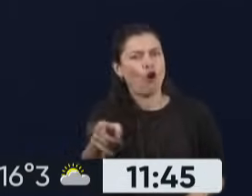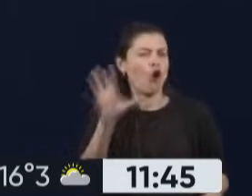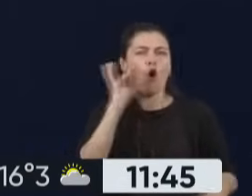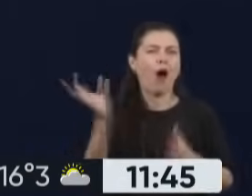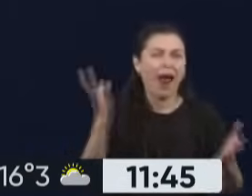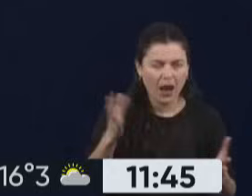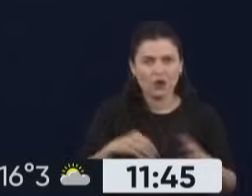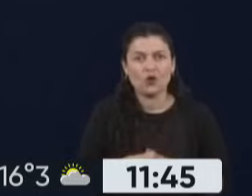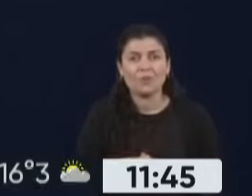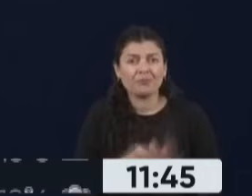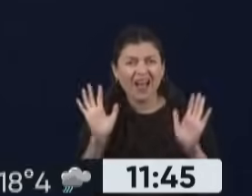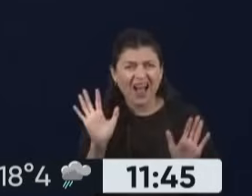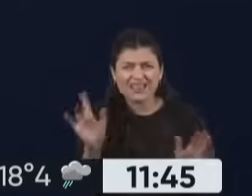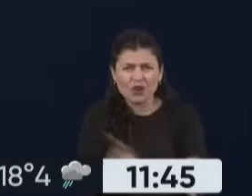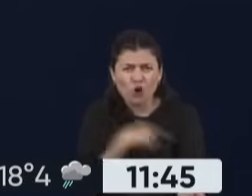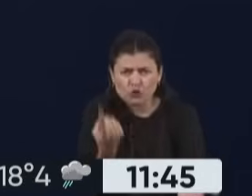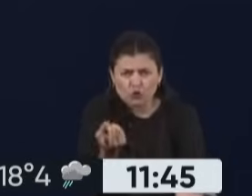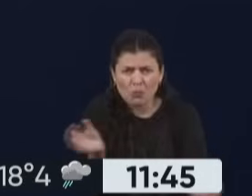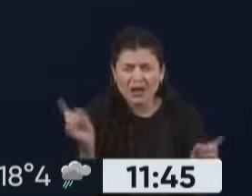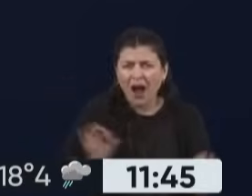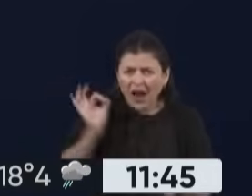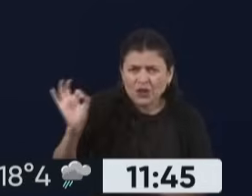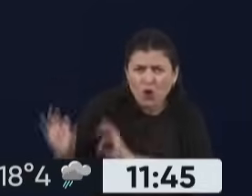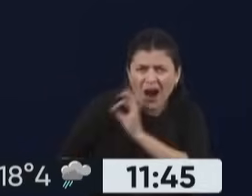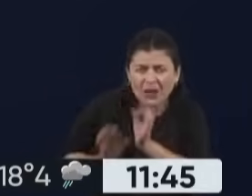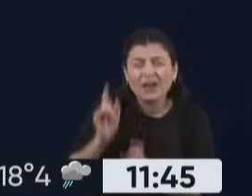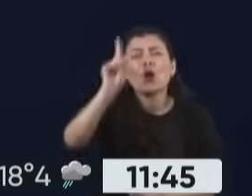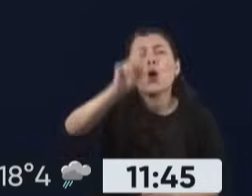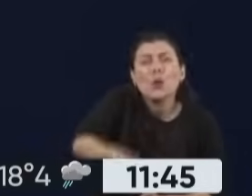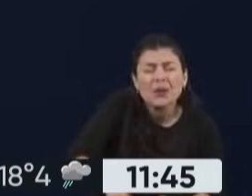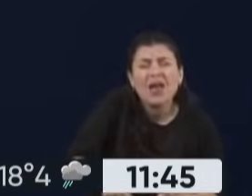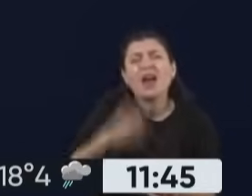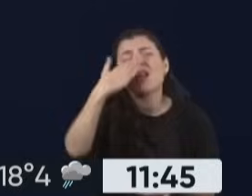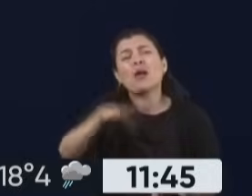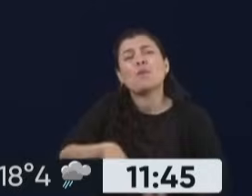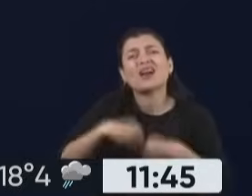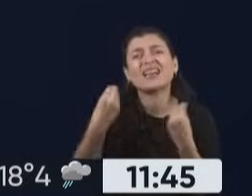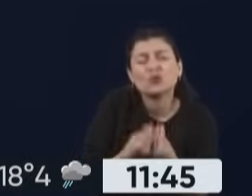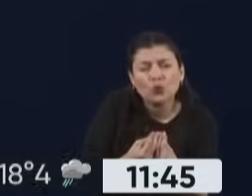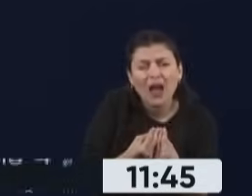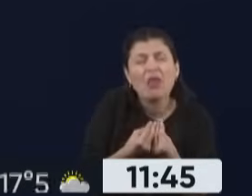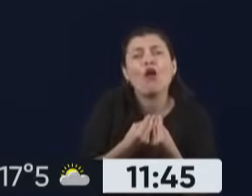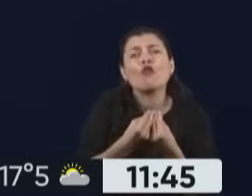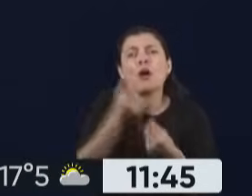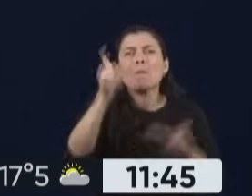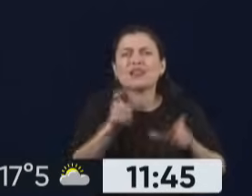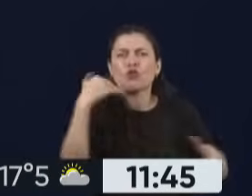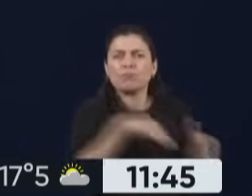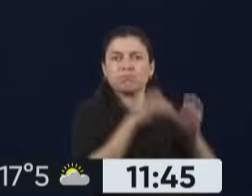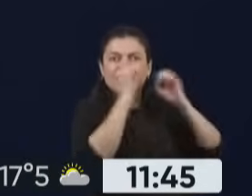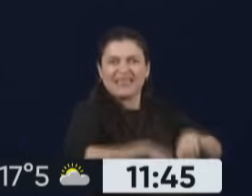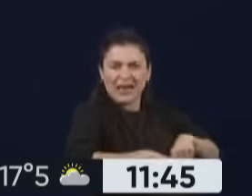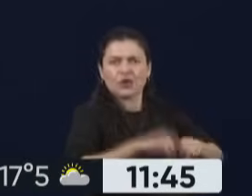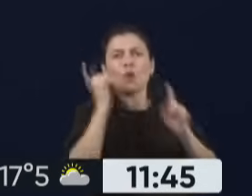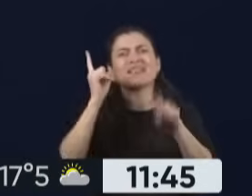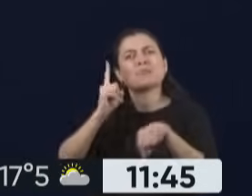nivel de informalidad que se da por dos razones. Una, por el exceso de impuestos que el país